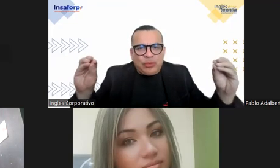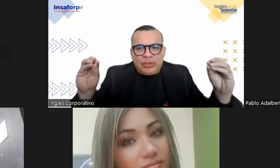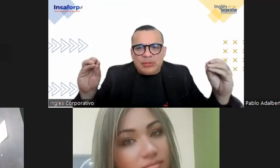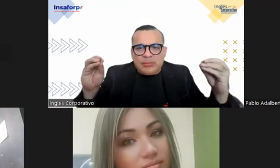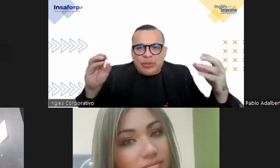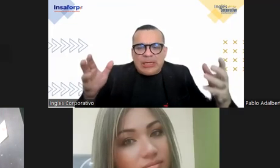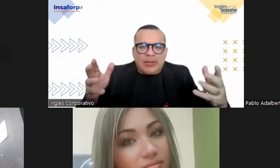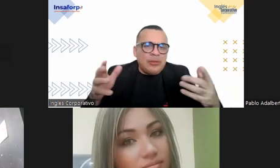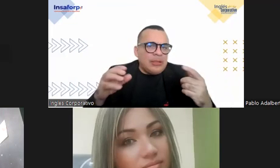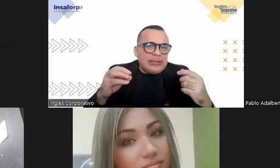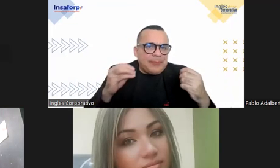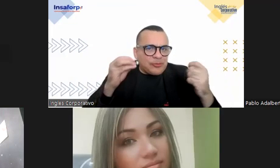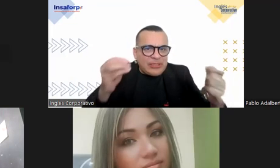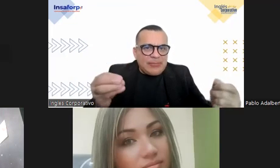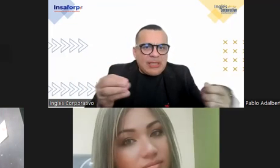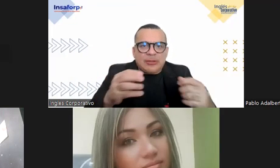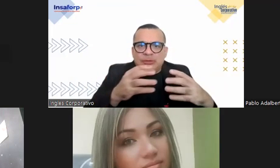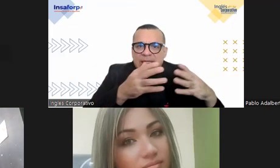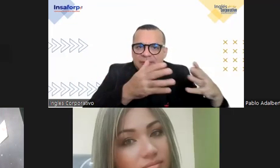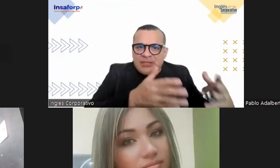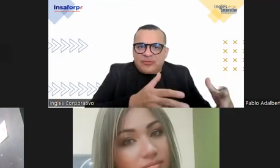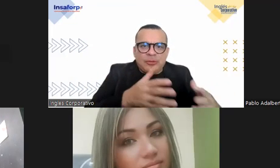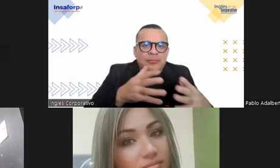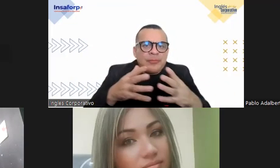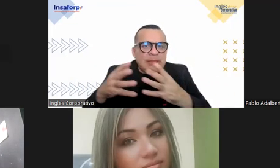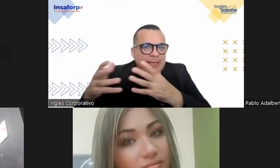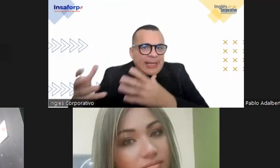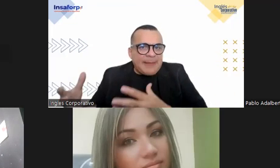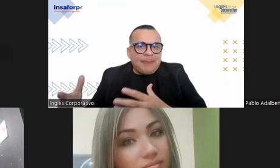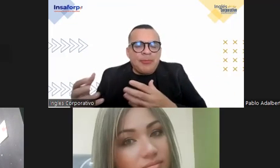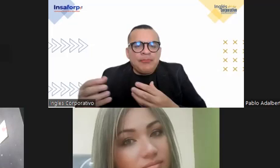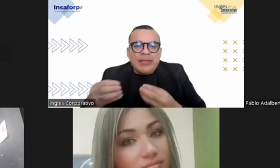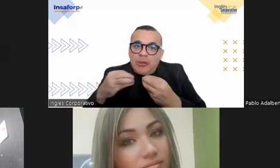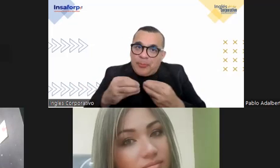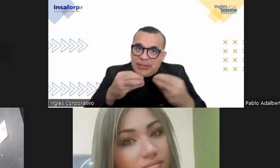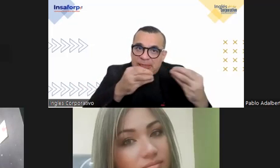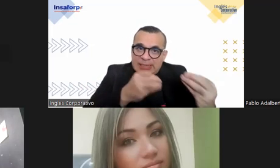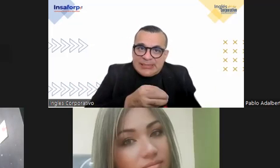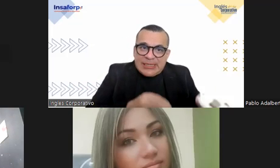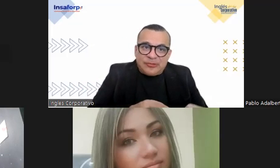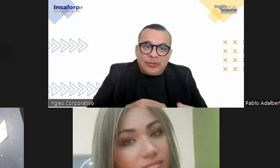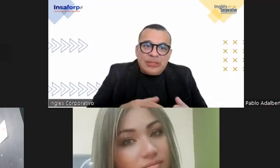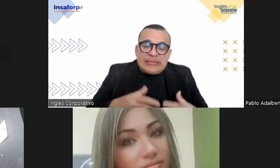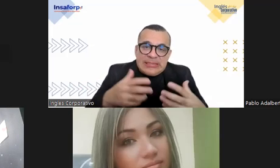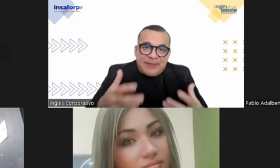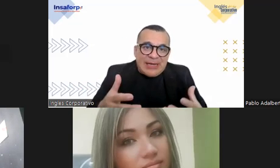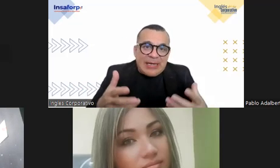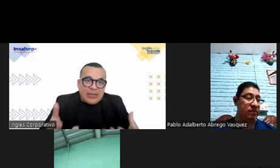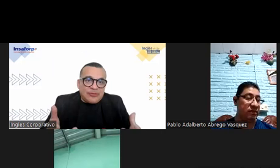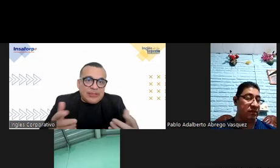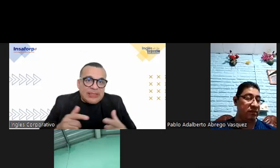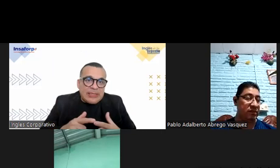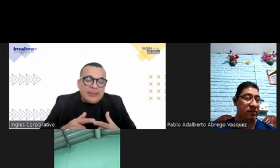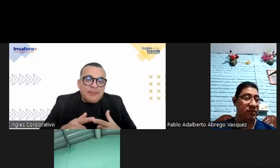horizonte muy, muy claro de procedimiento, de definición, de ejemplo, que nos pueda, en este caso, llevar